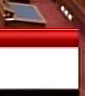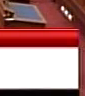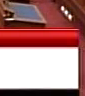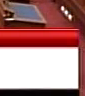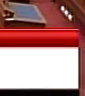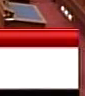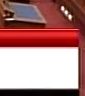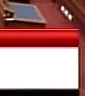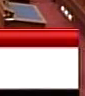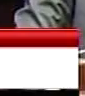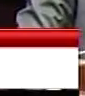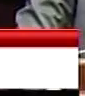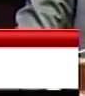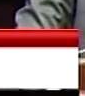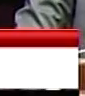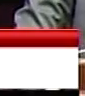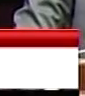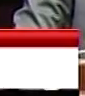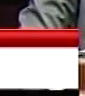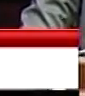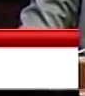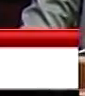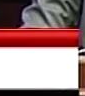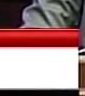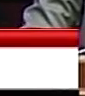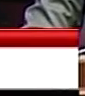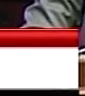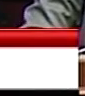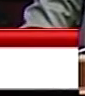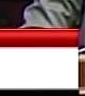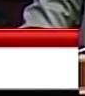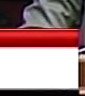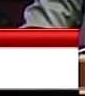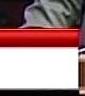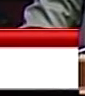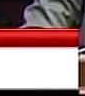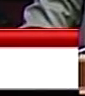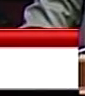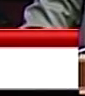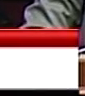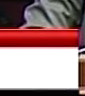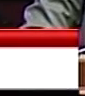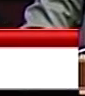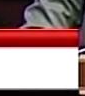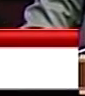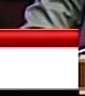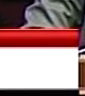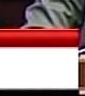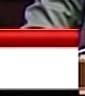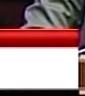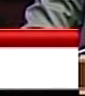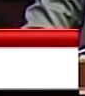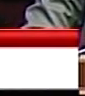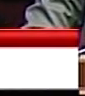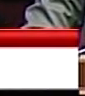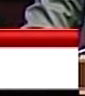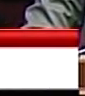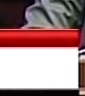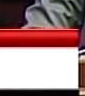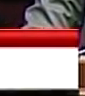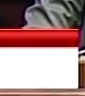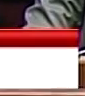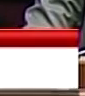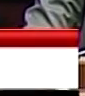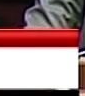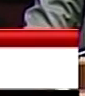Presidente, en la mañana estuvimos hablando de nuestros recursos turísticos. Y el congresista Elías casualmente nos hacía recordar